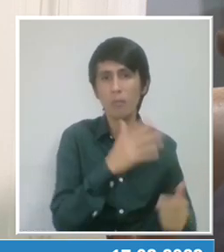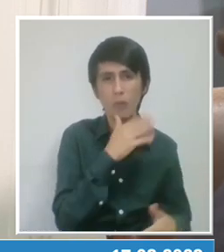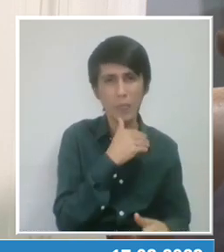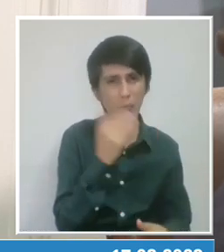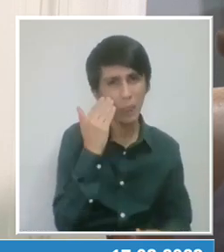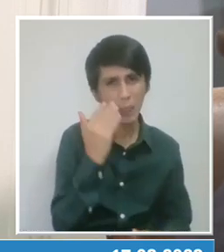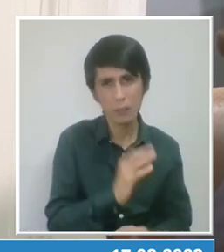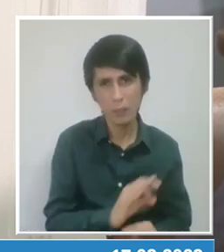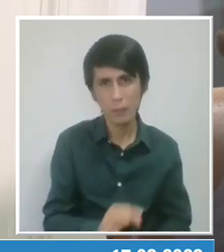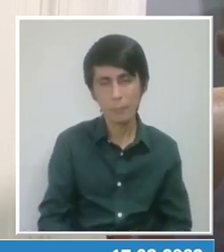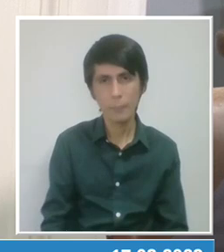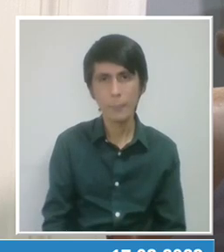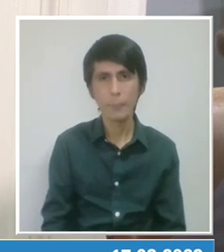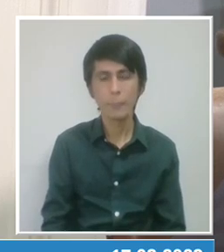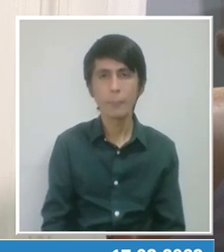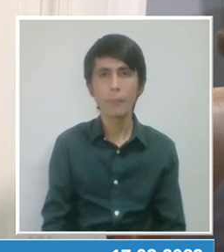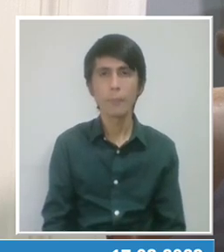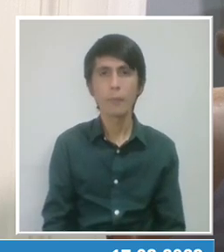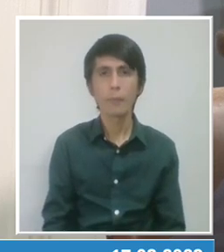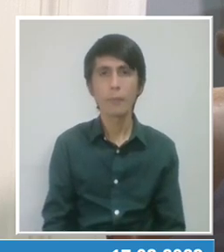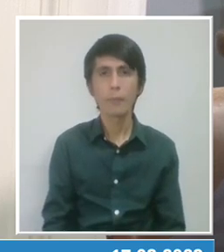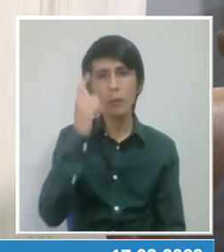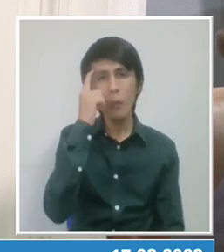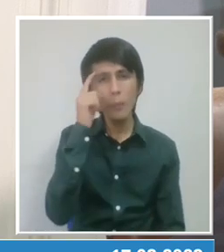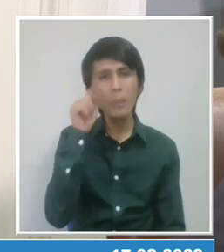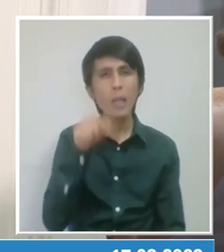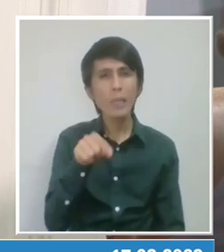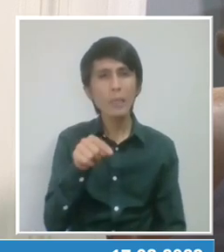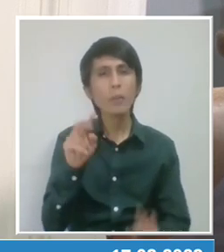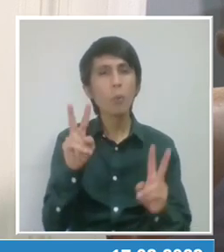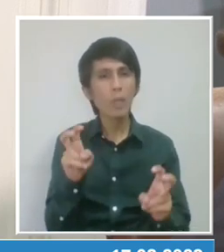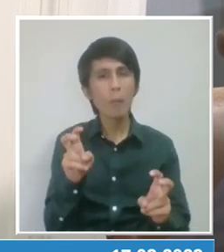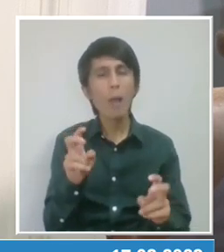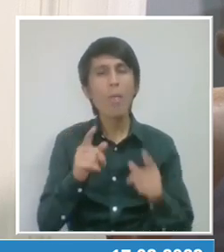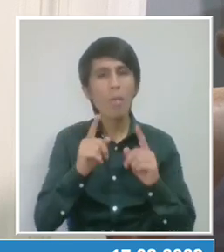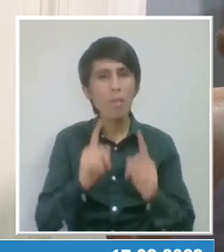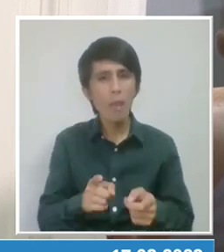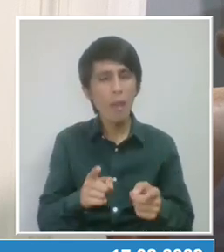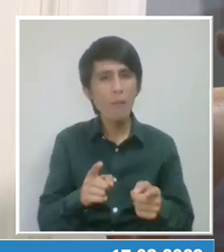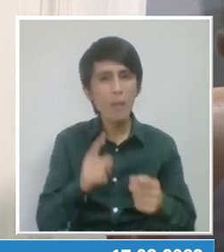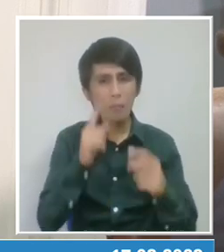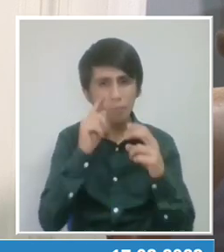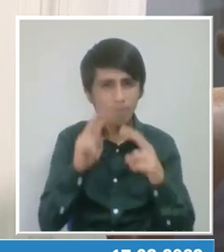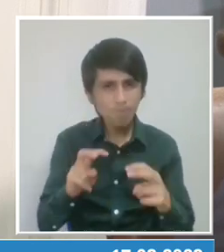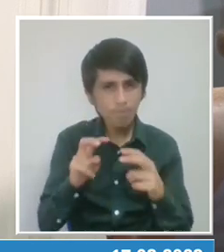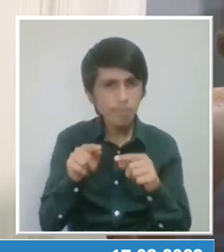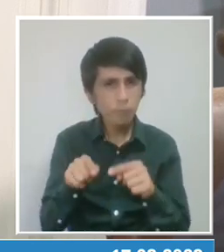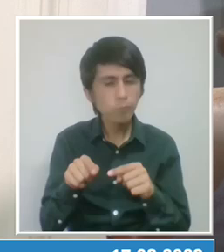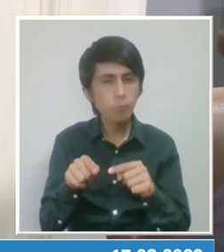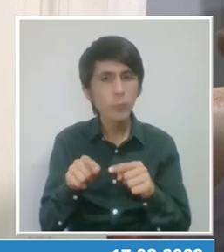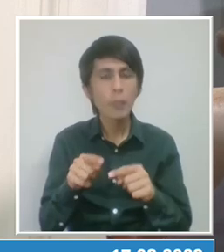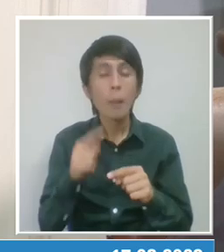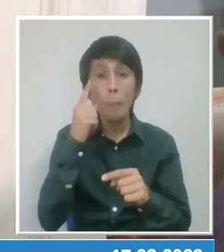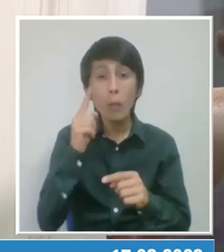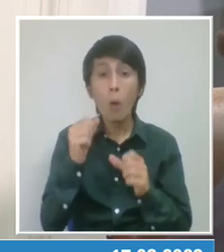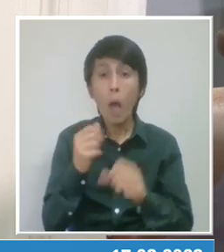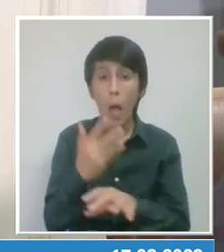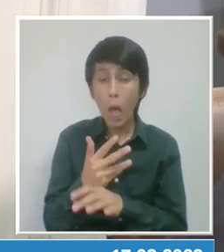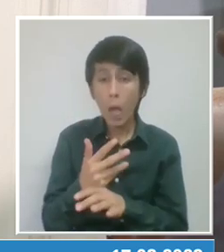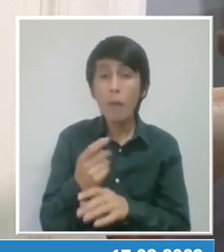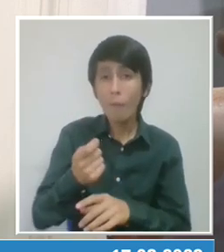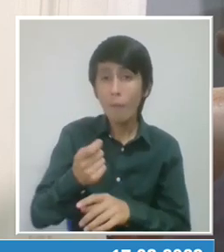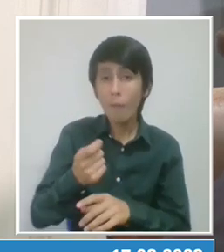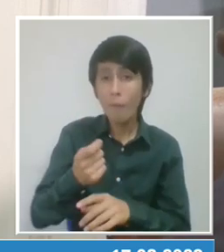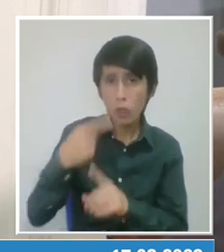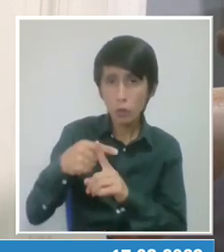Yo creo que ese es un tema que hay que examinar, pero hay que rescatar lo valioso que se encuentra en la